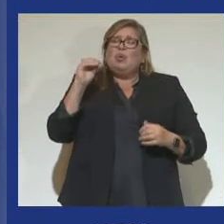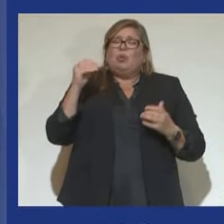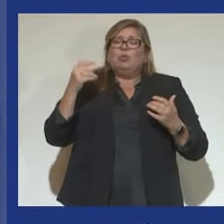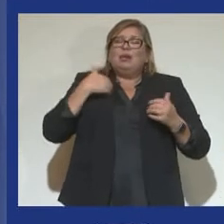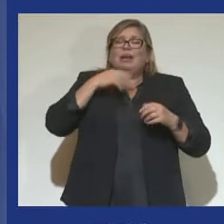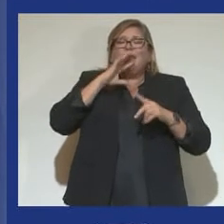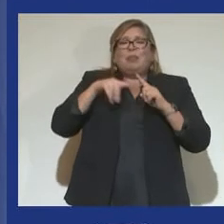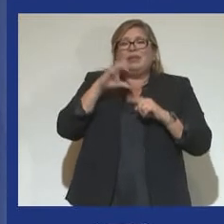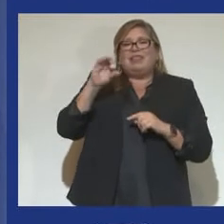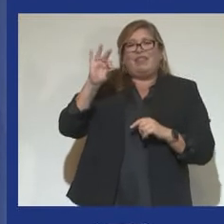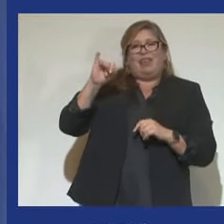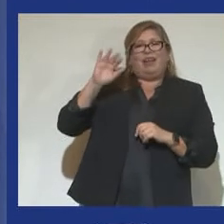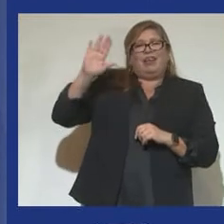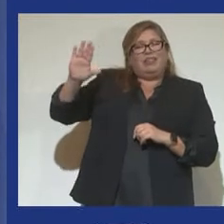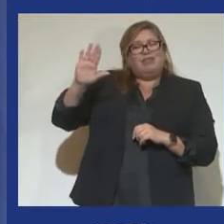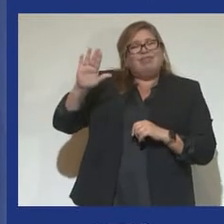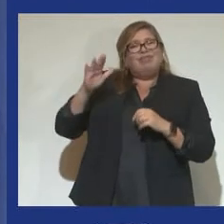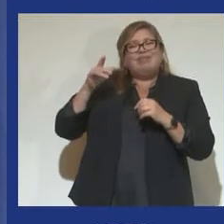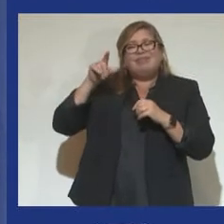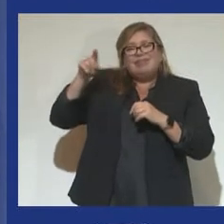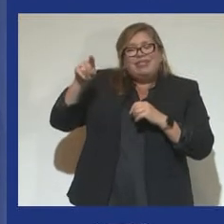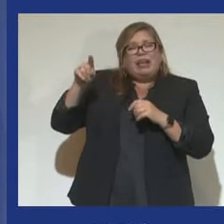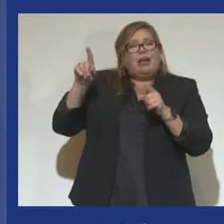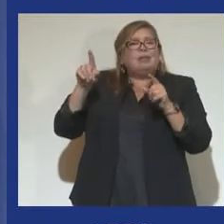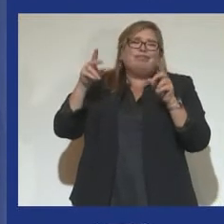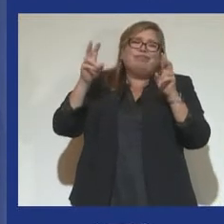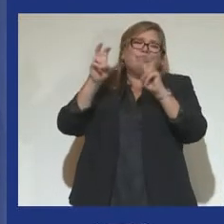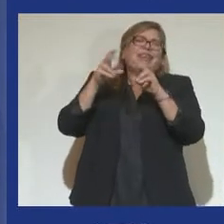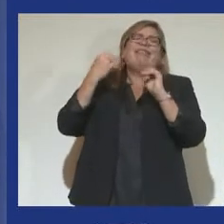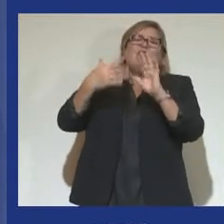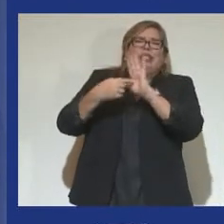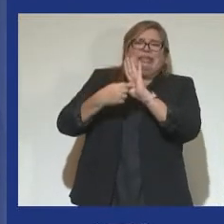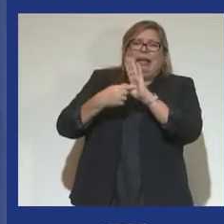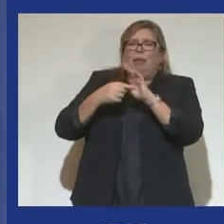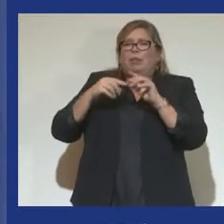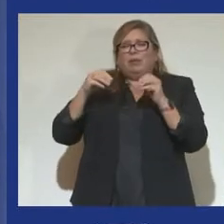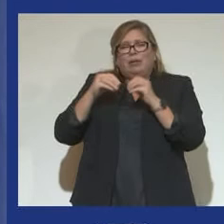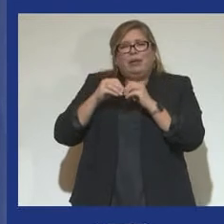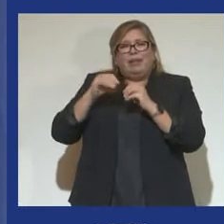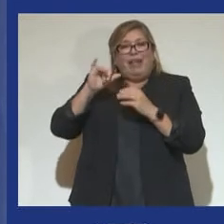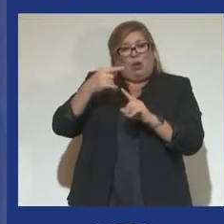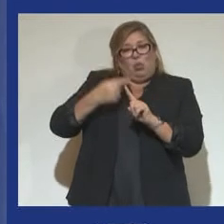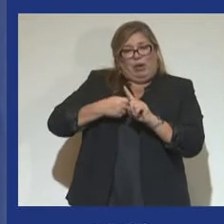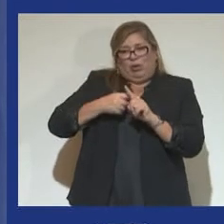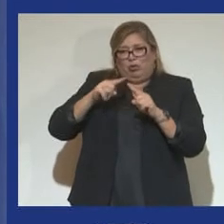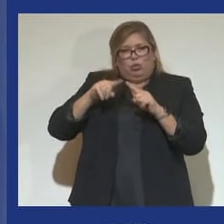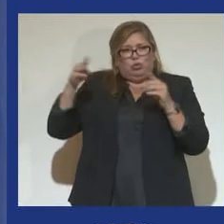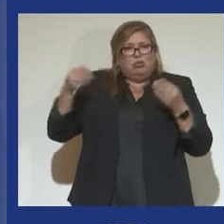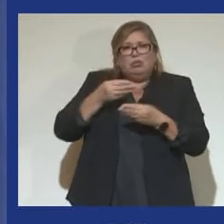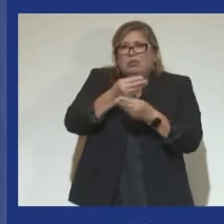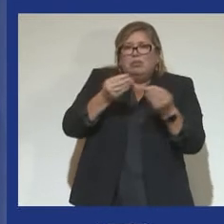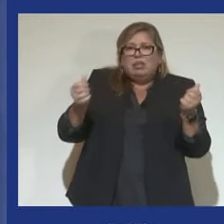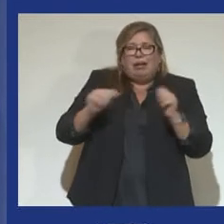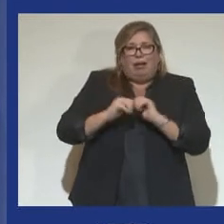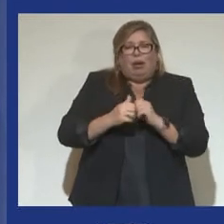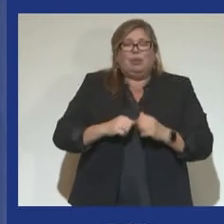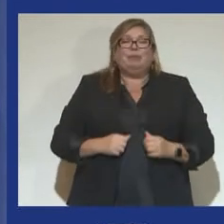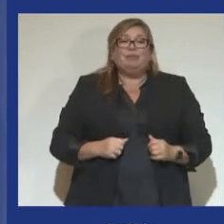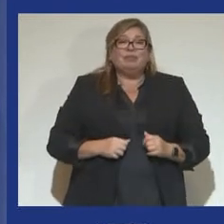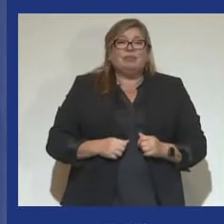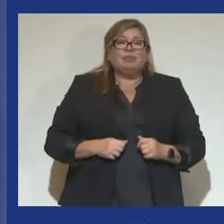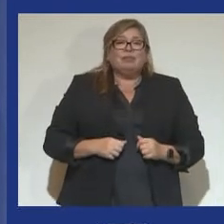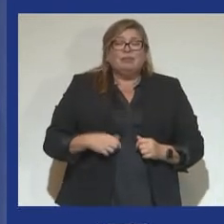ciudades me referí a intermediarios no literalmente pero de manera figurativa en esa en ese